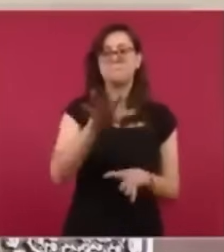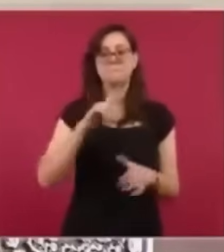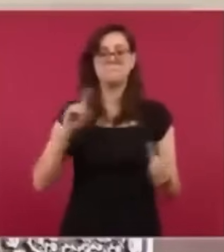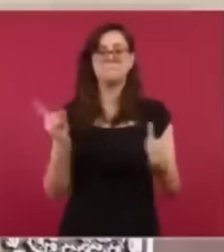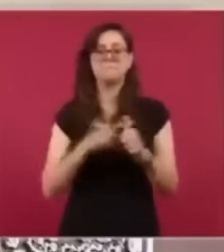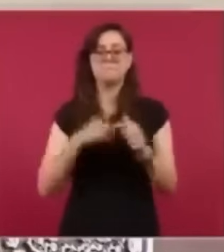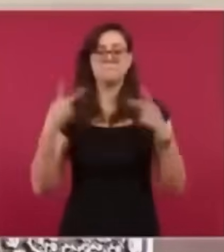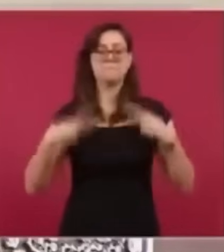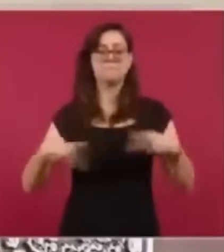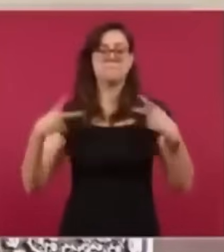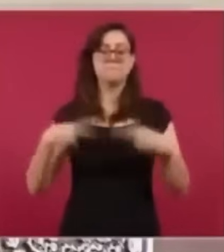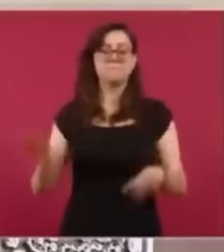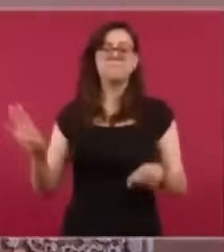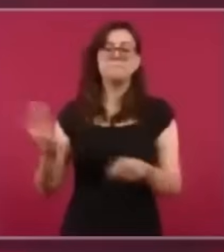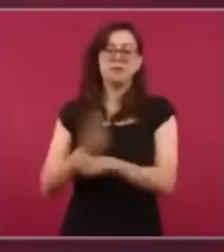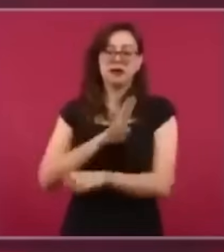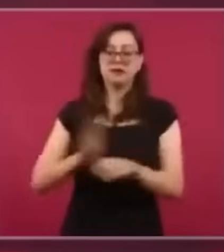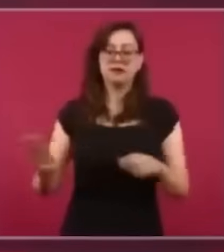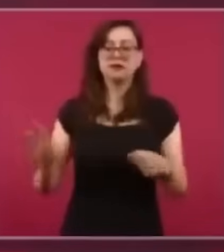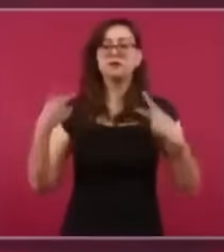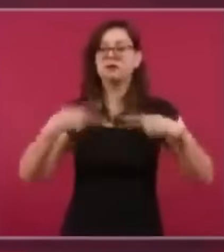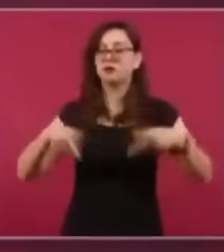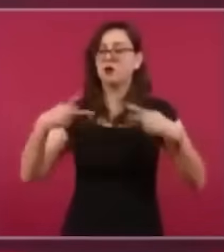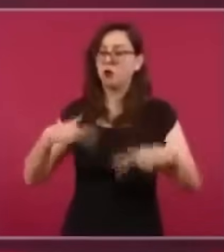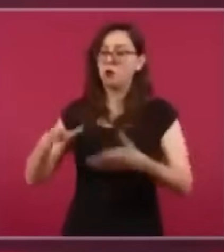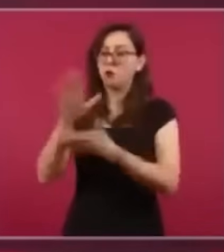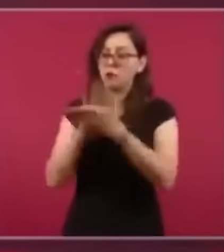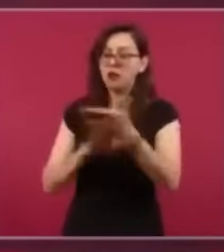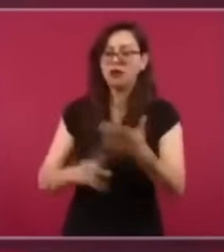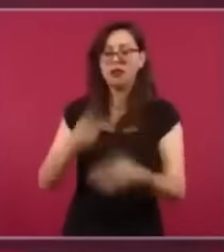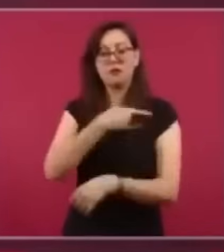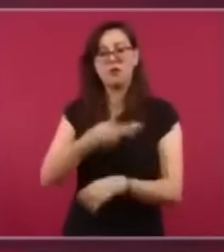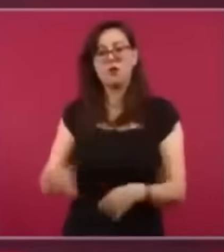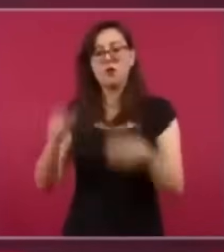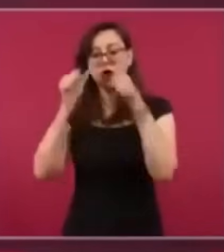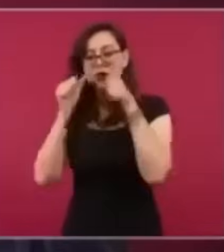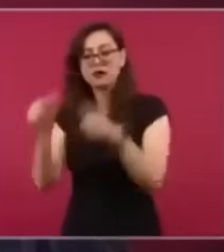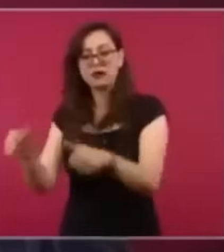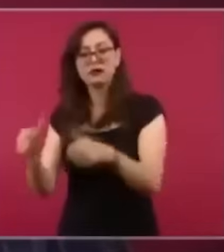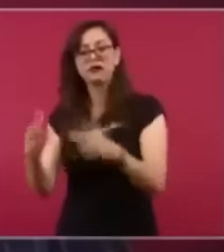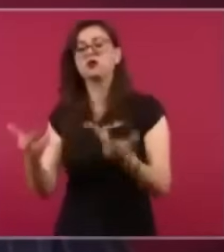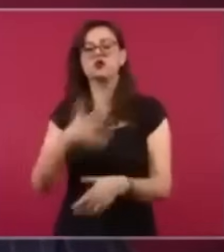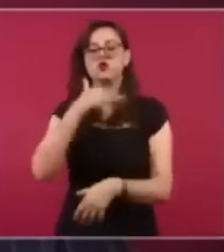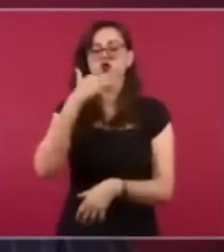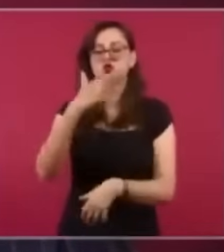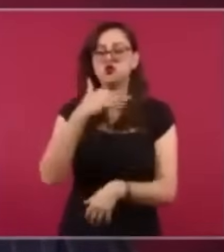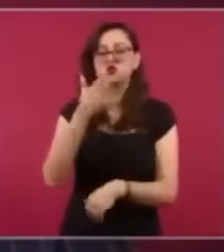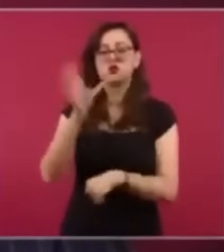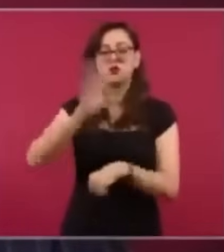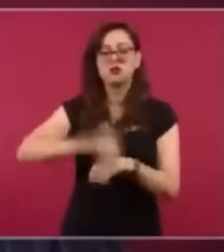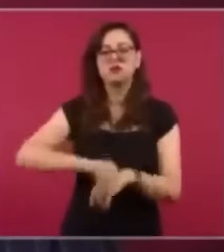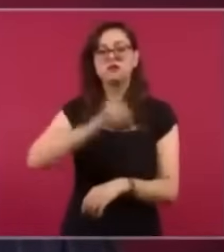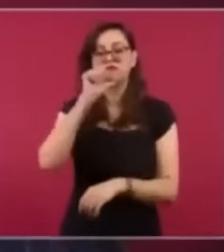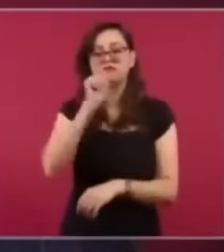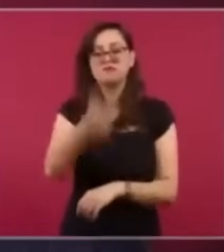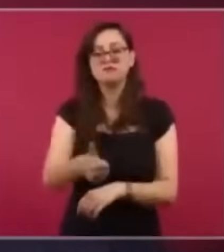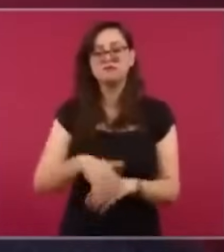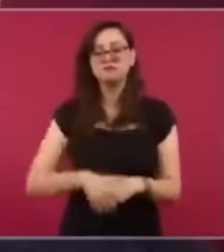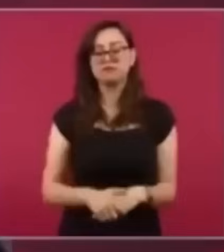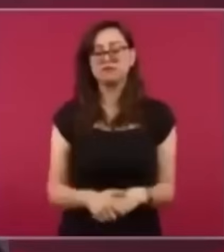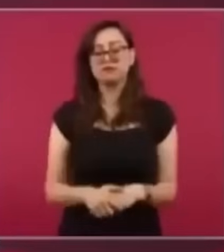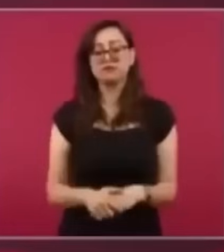todo de los más humildes, y ya no se permite la corrupción, y lo que se